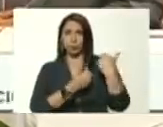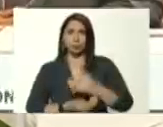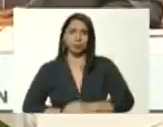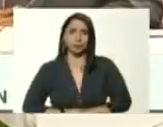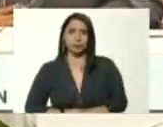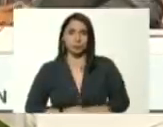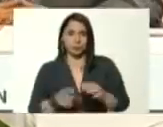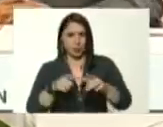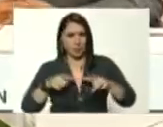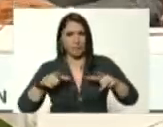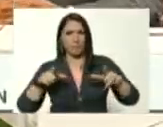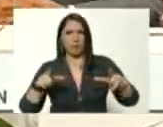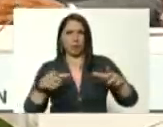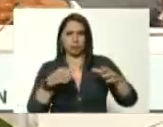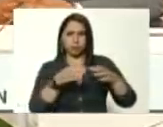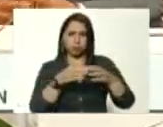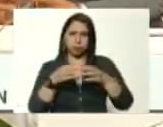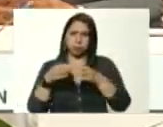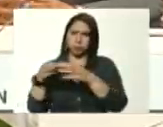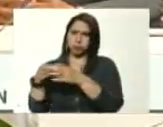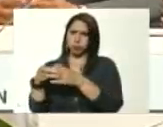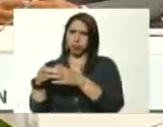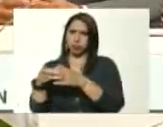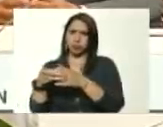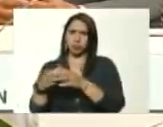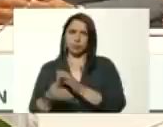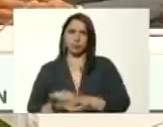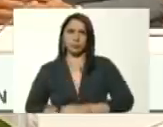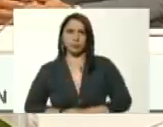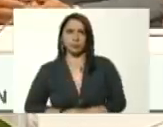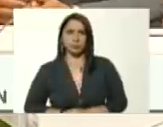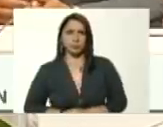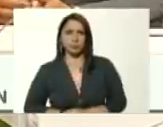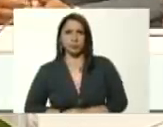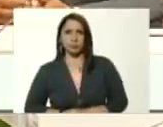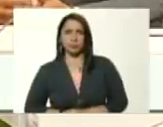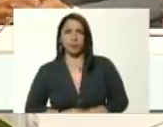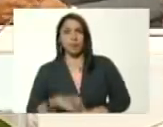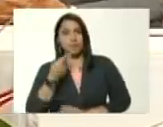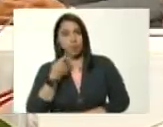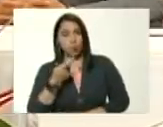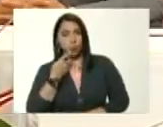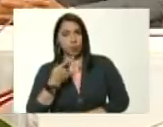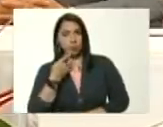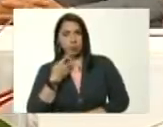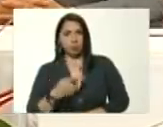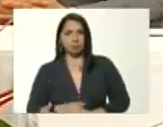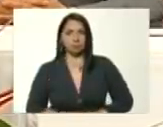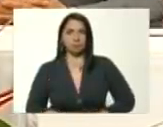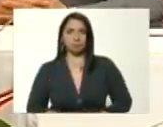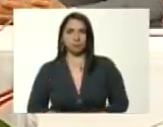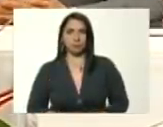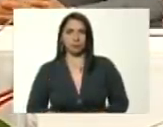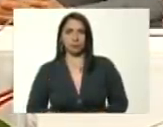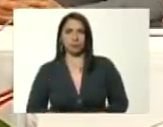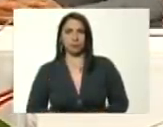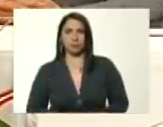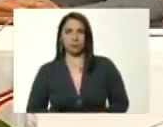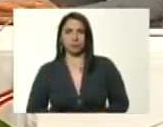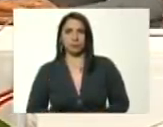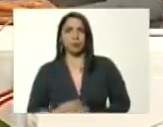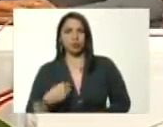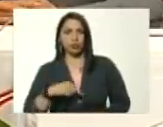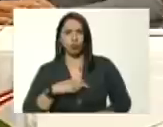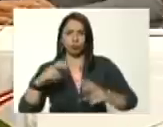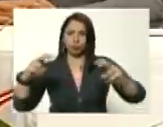sus espacios de sus agrupaciones de sus gremios de sus organizaciones políticas para que estemos aquí